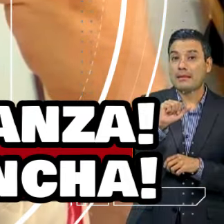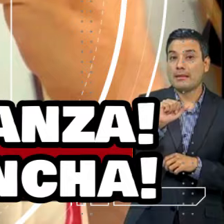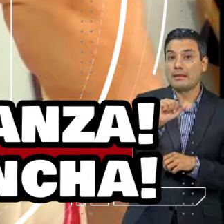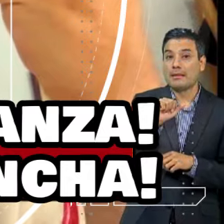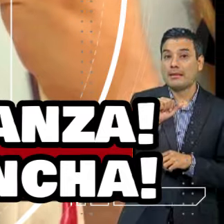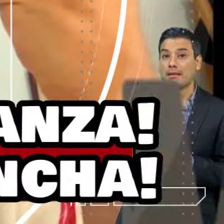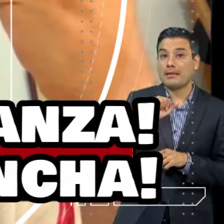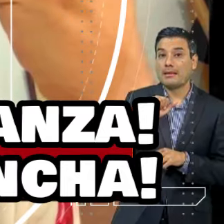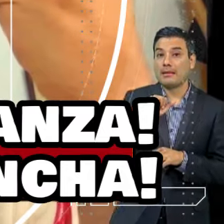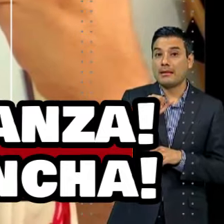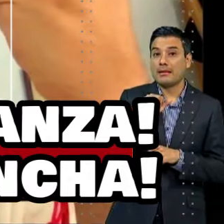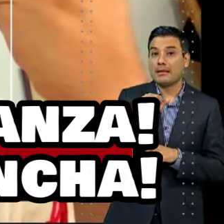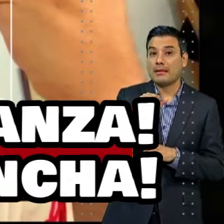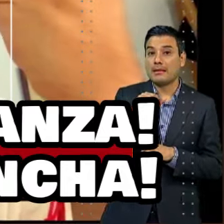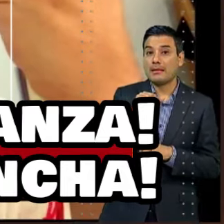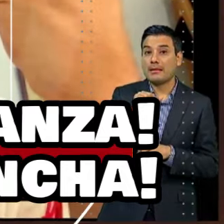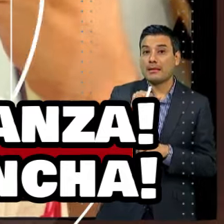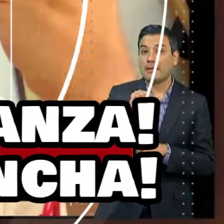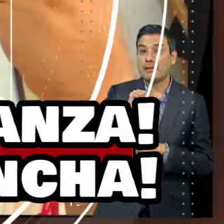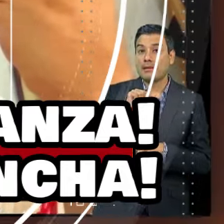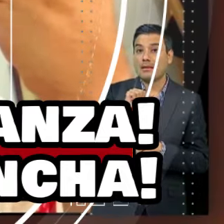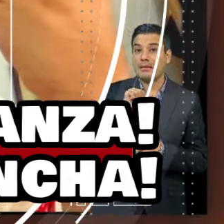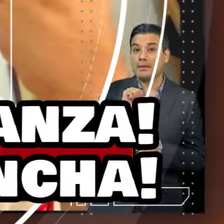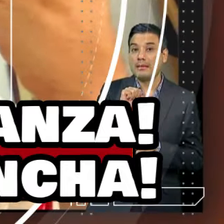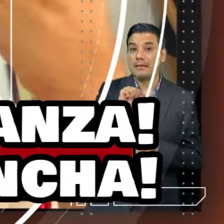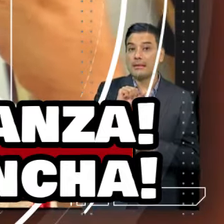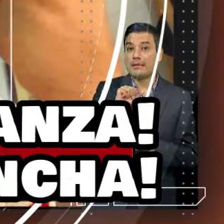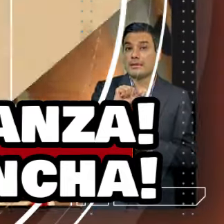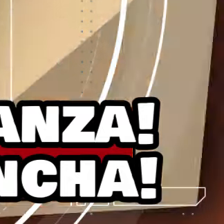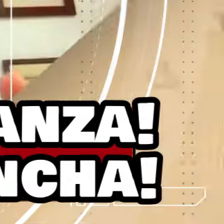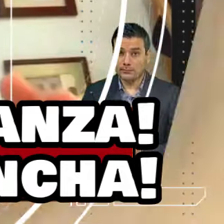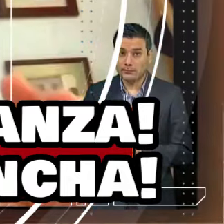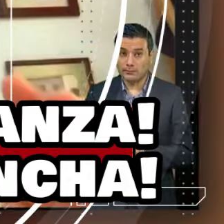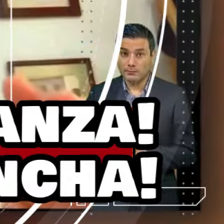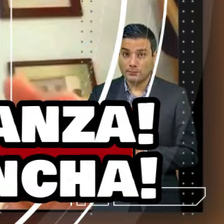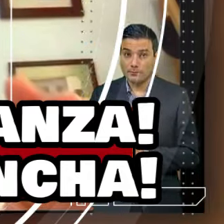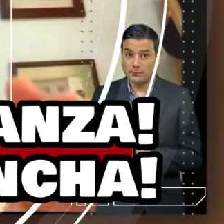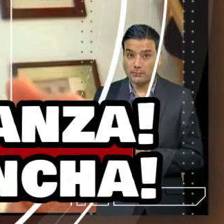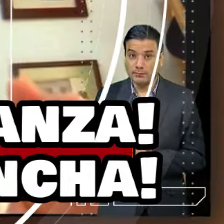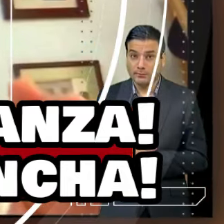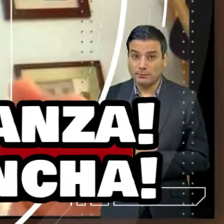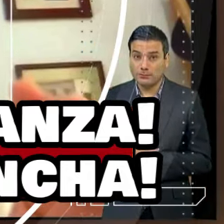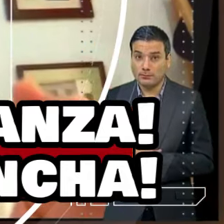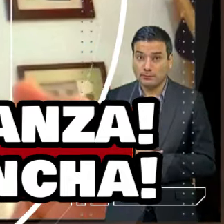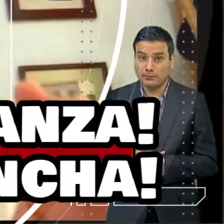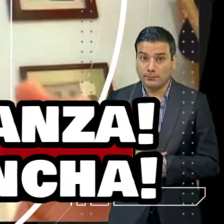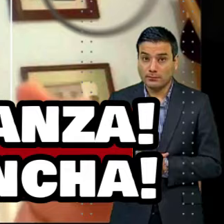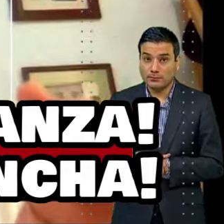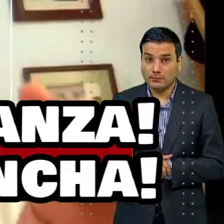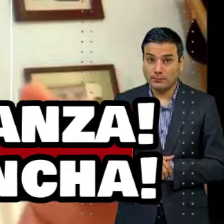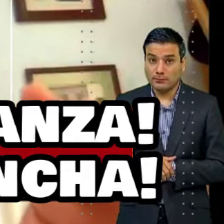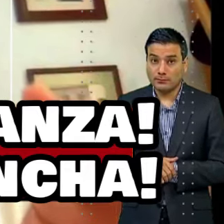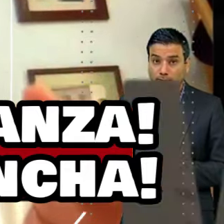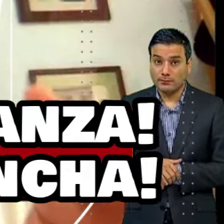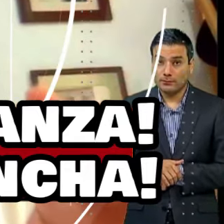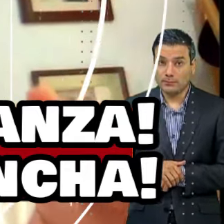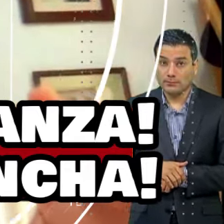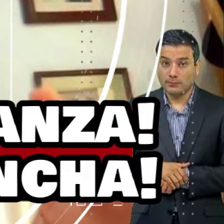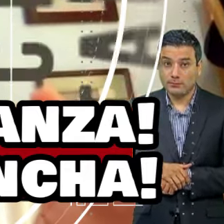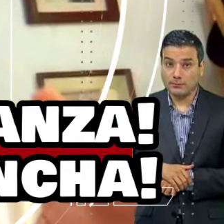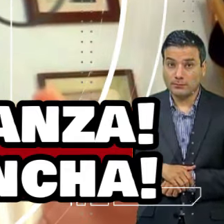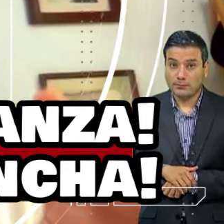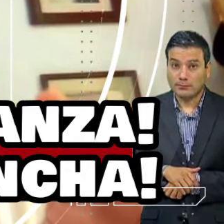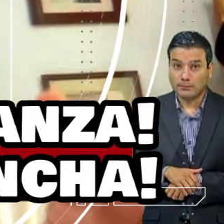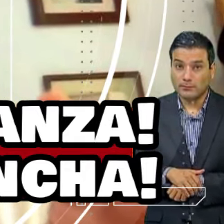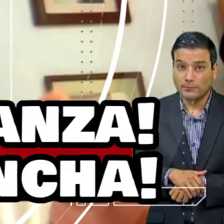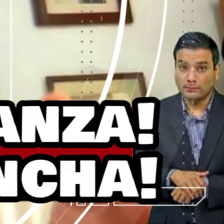presunta manipulación y coacción por parte de ciertos actores políticos incluyendo el disque uso indebido de programas sociales y la amenaza a los